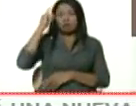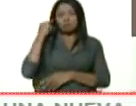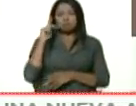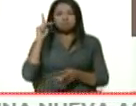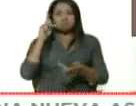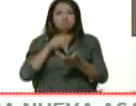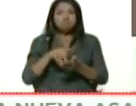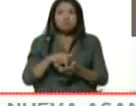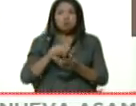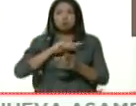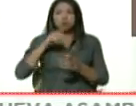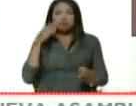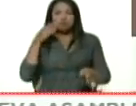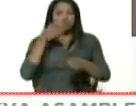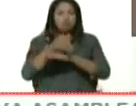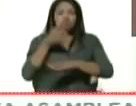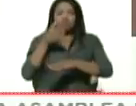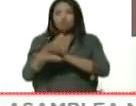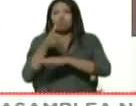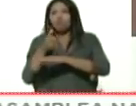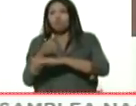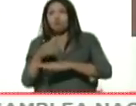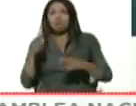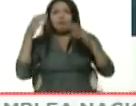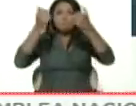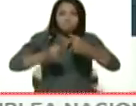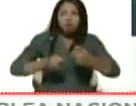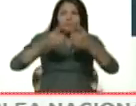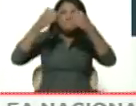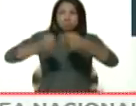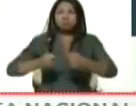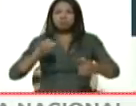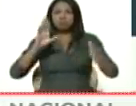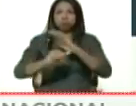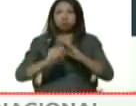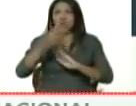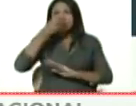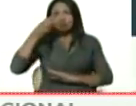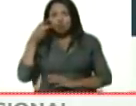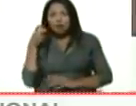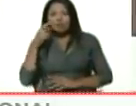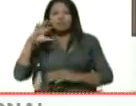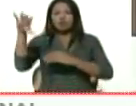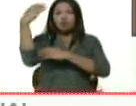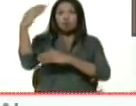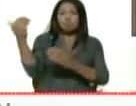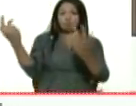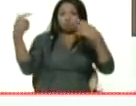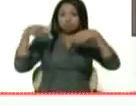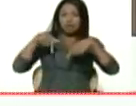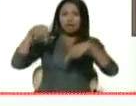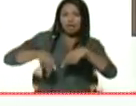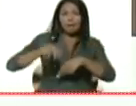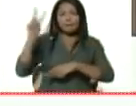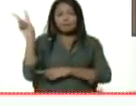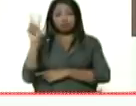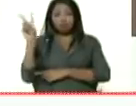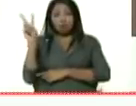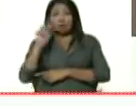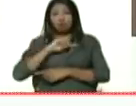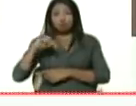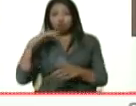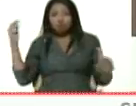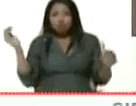y rompimos récord de captura de capos de la droga colombianos que se venían a fugar a Venezuela, y en